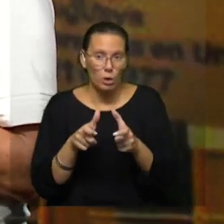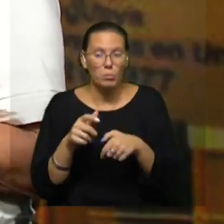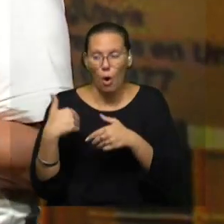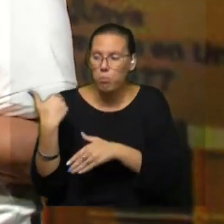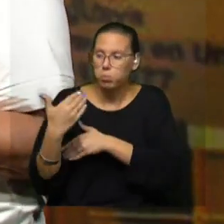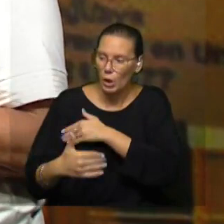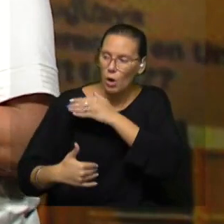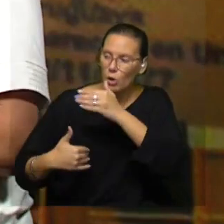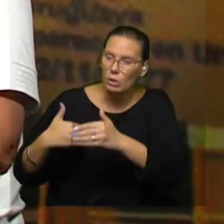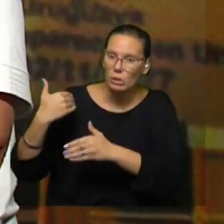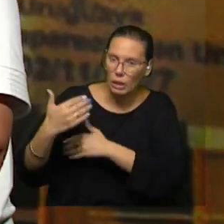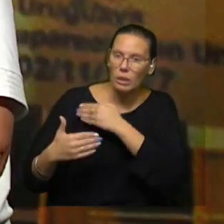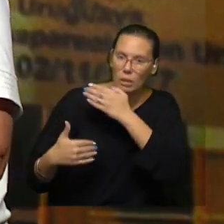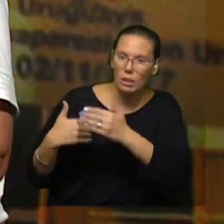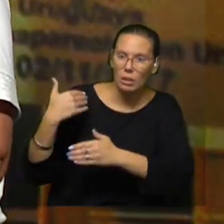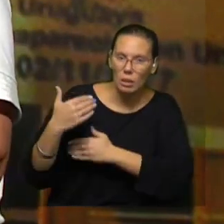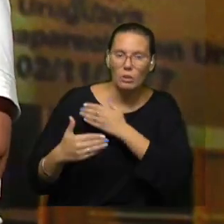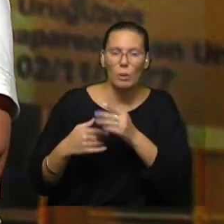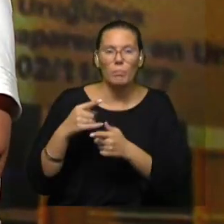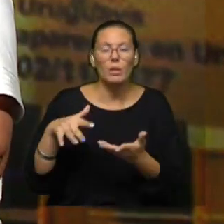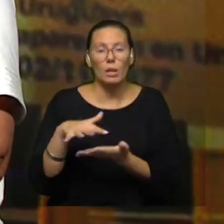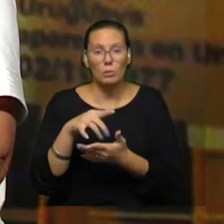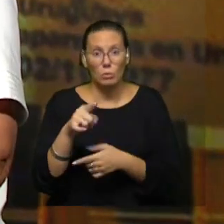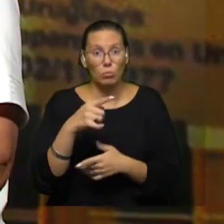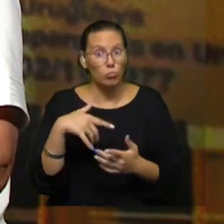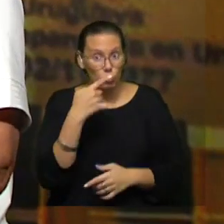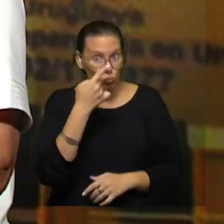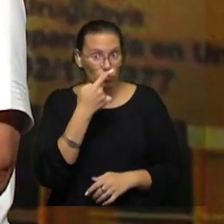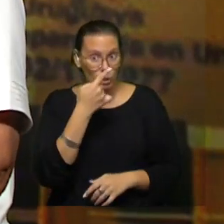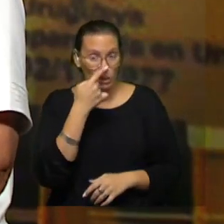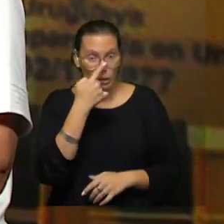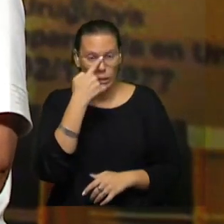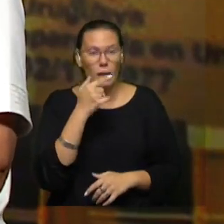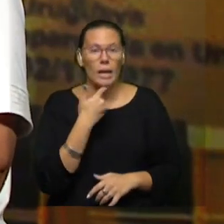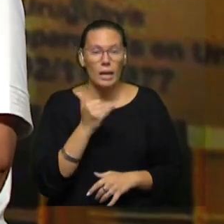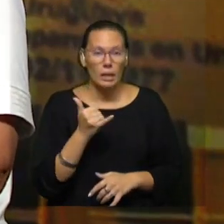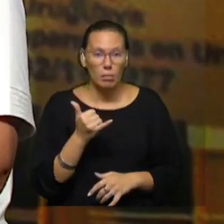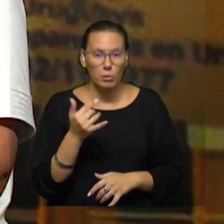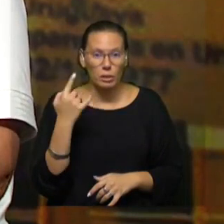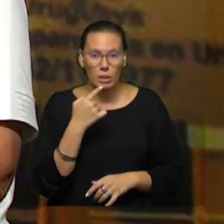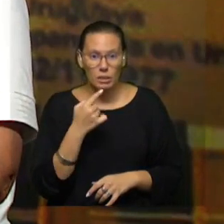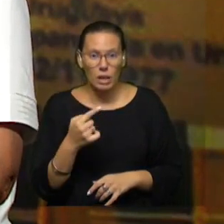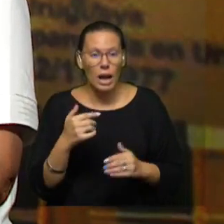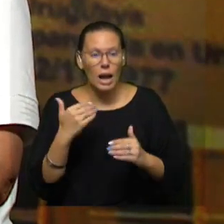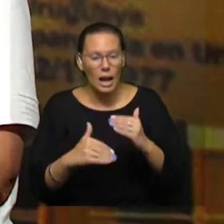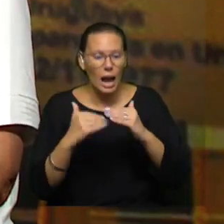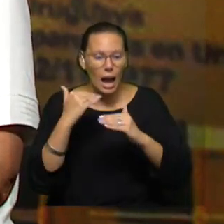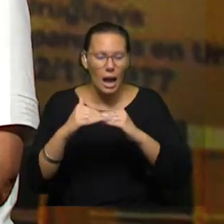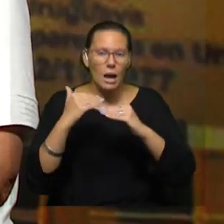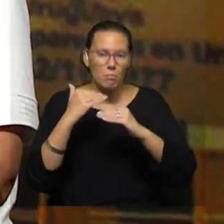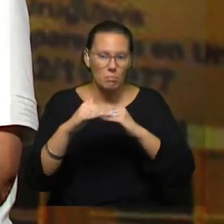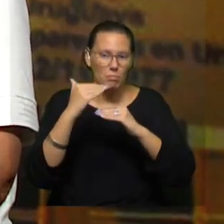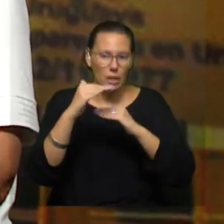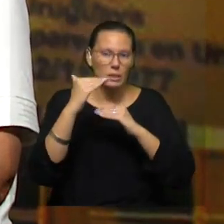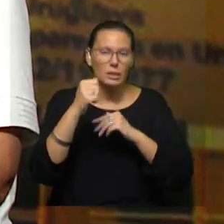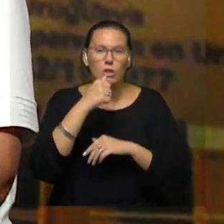procesos... Y ese es un caso interesante como ejemplo de eso que decía Antonia, como de las capas de la